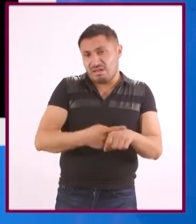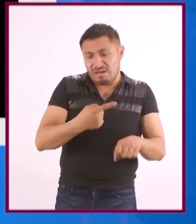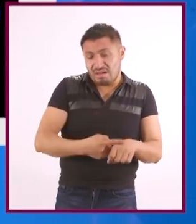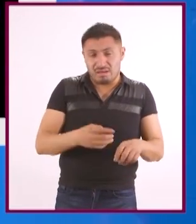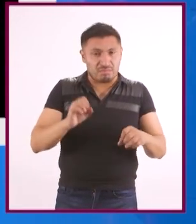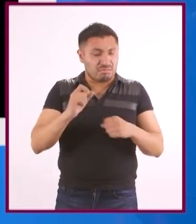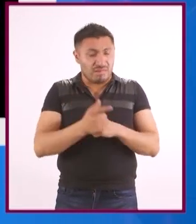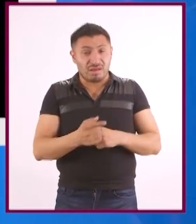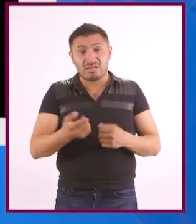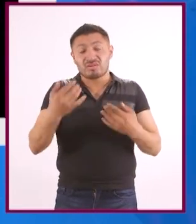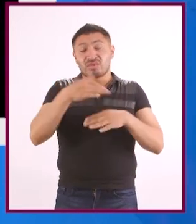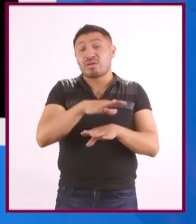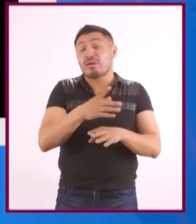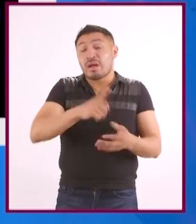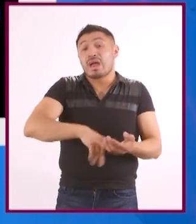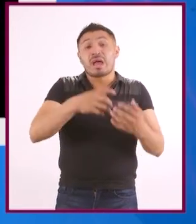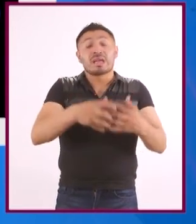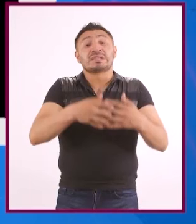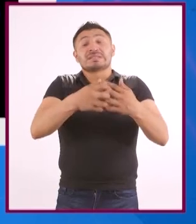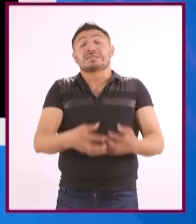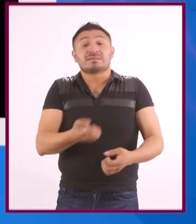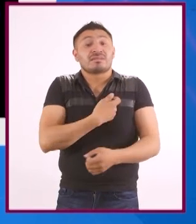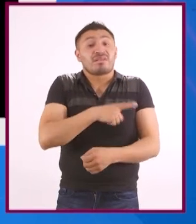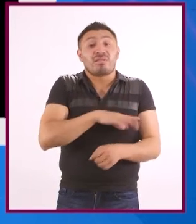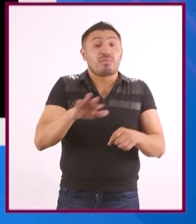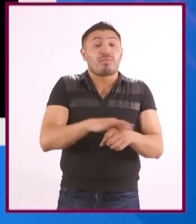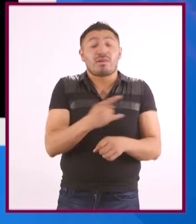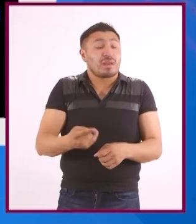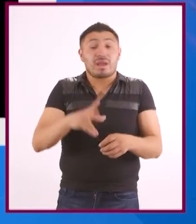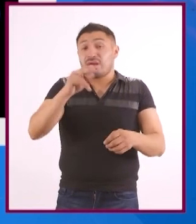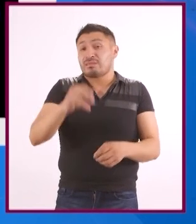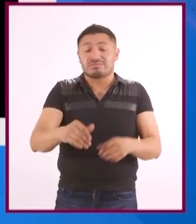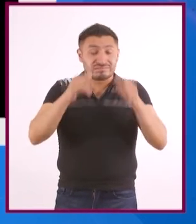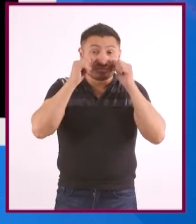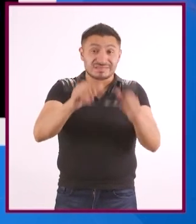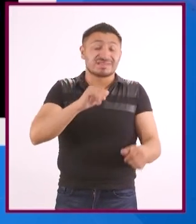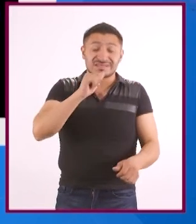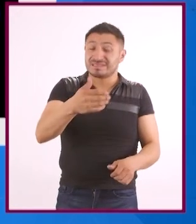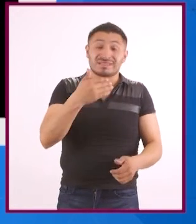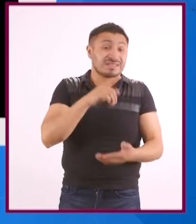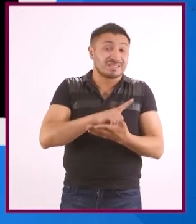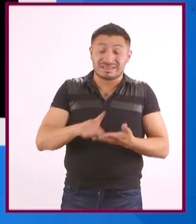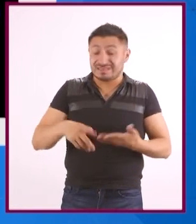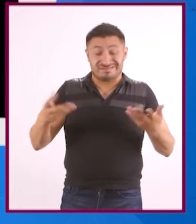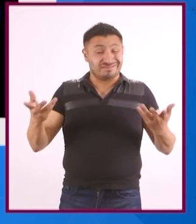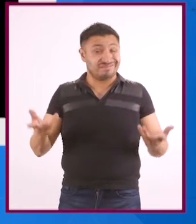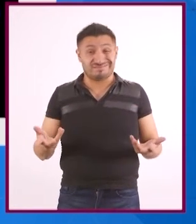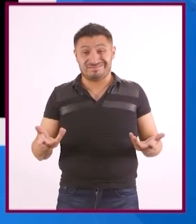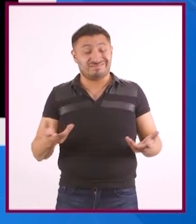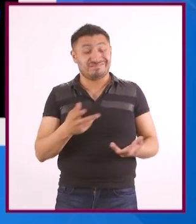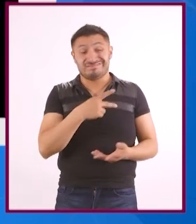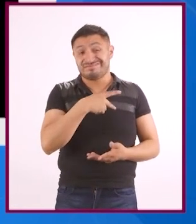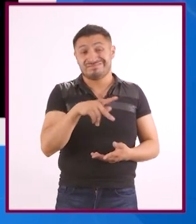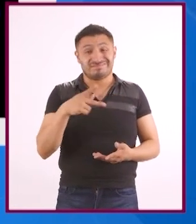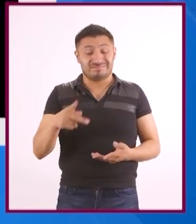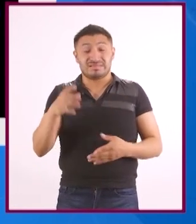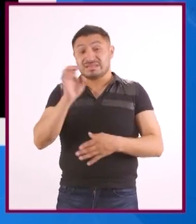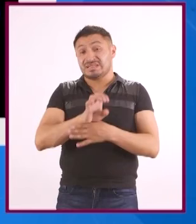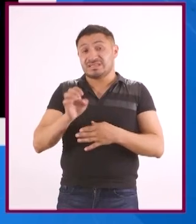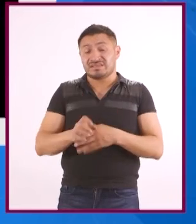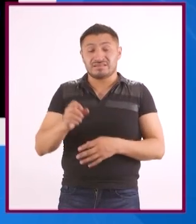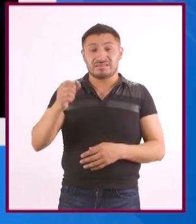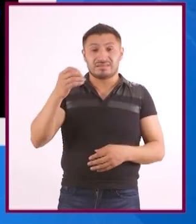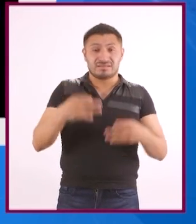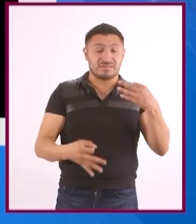los sistemas de salud porque no tomaba en cuenta suficientemente sus derechos. Entonces, la Corte Suprema